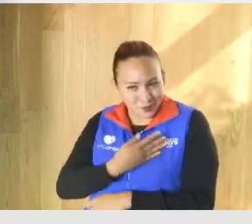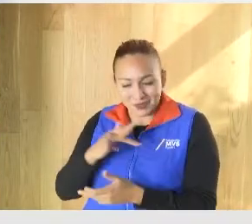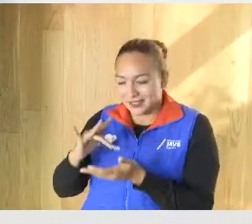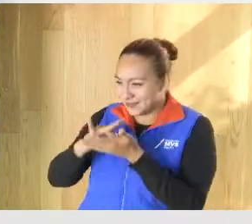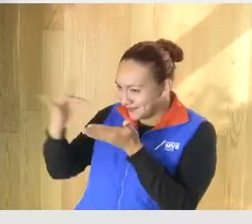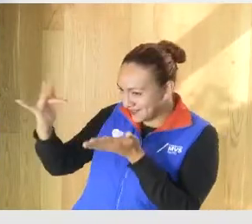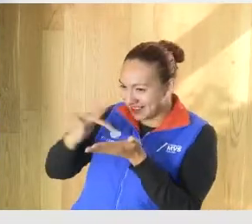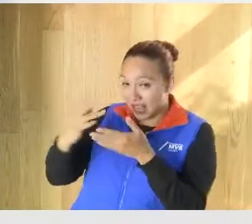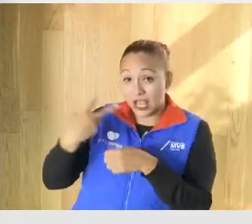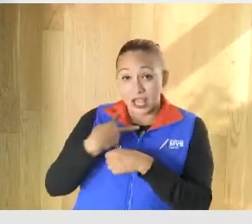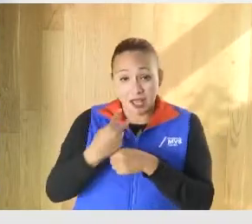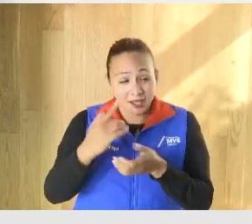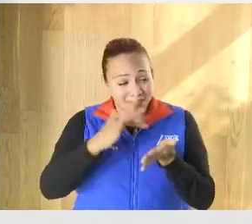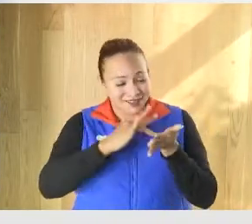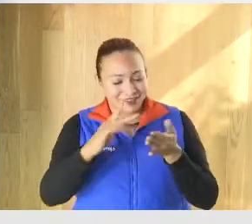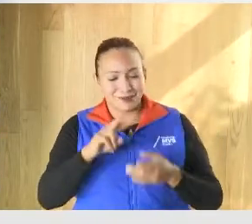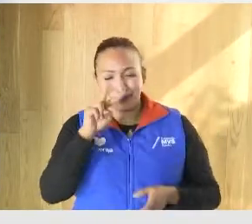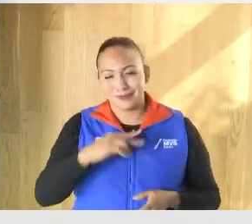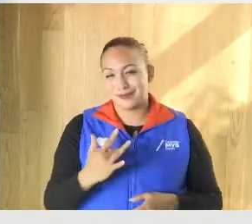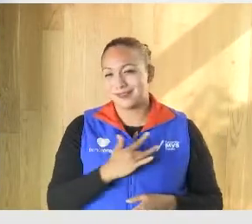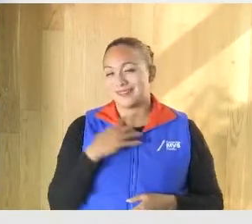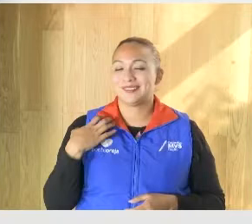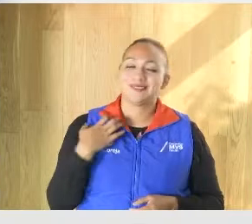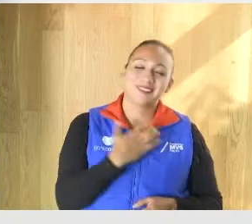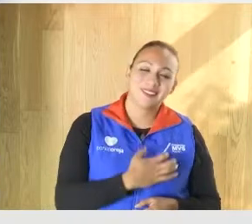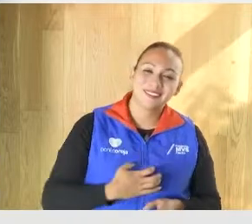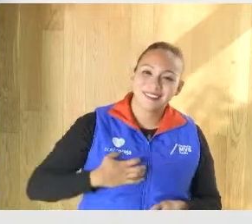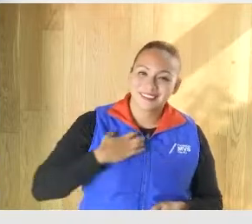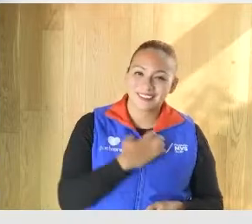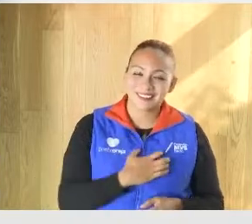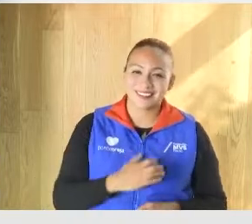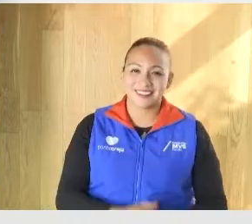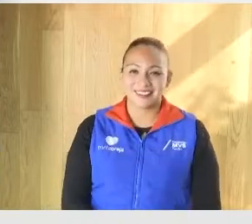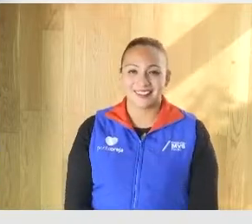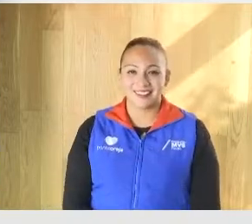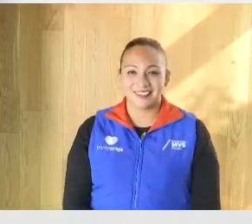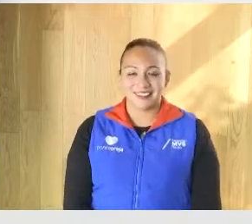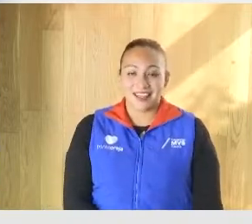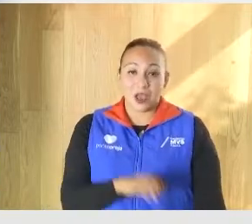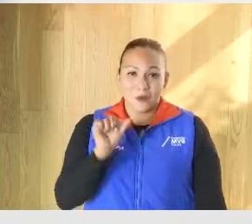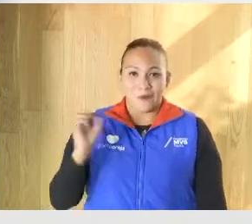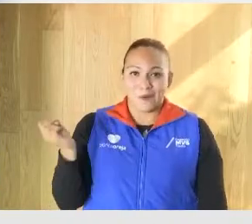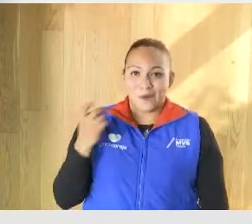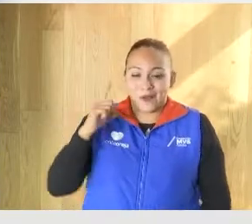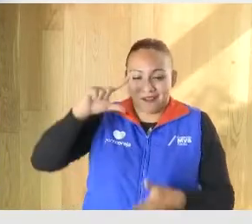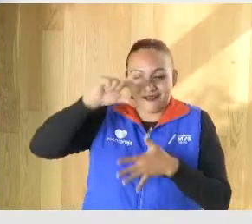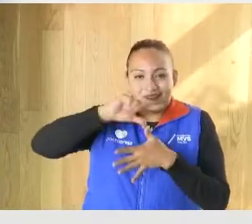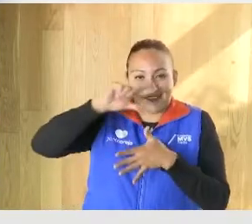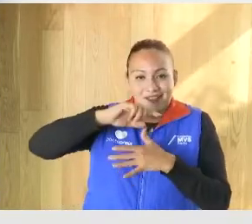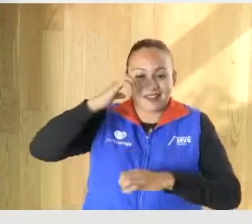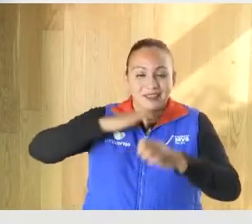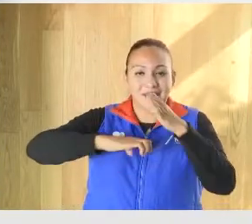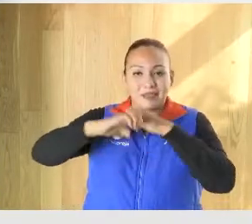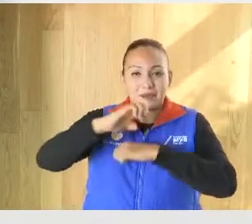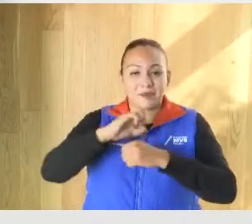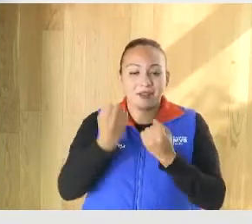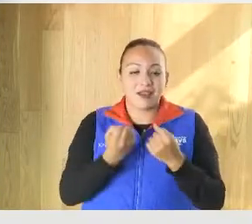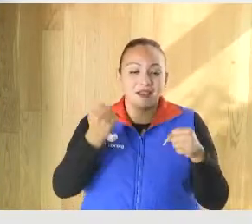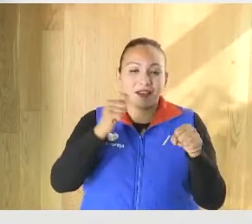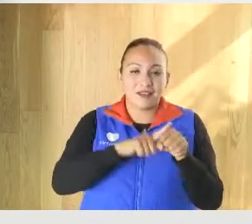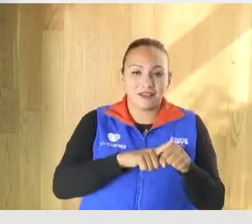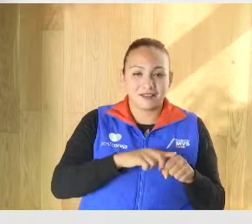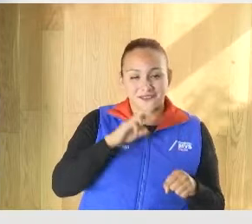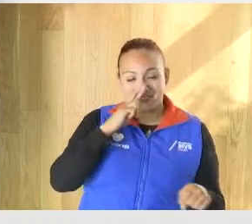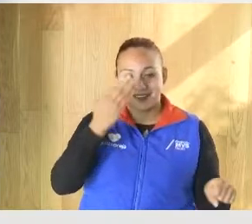gracias por la invitación. Es un placer para mí estar en este encuentro latinoamericano de empresas socialmente